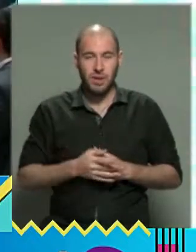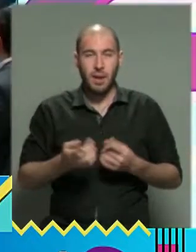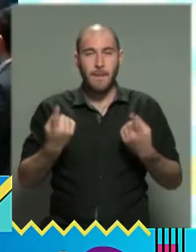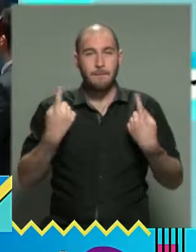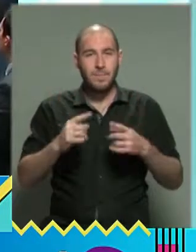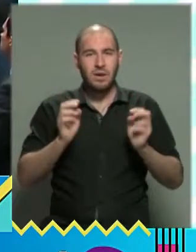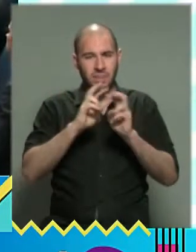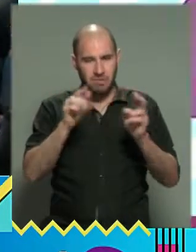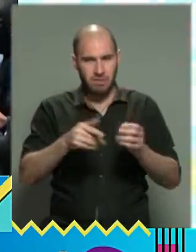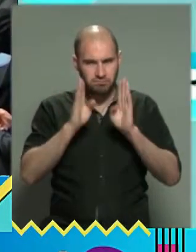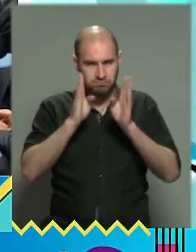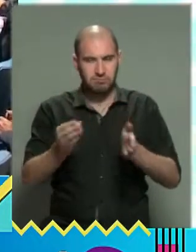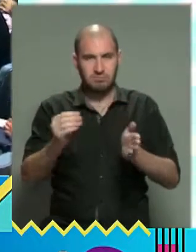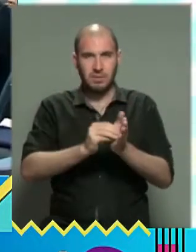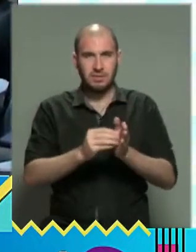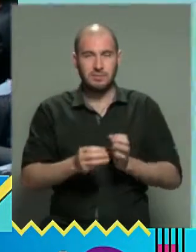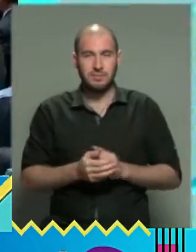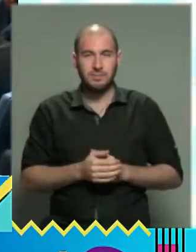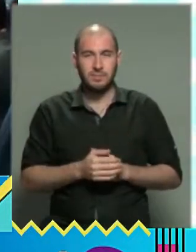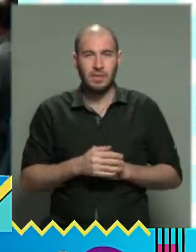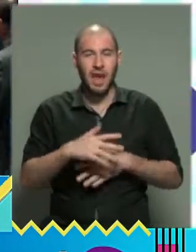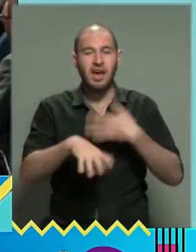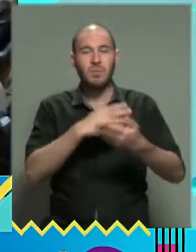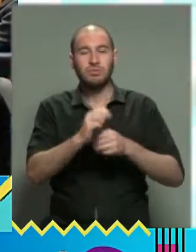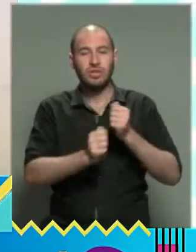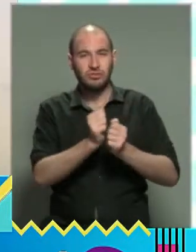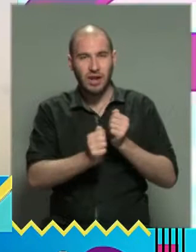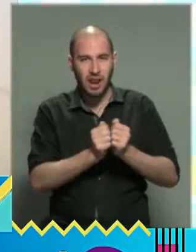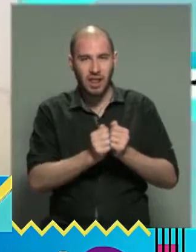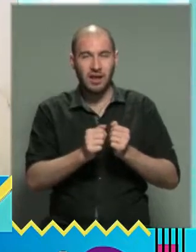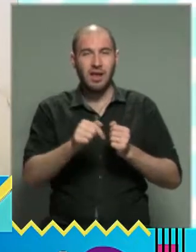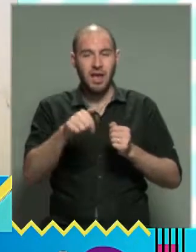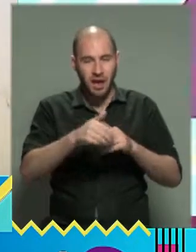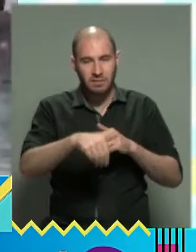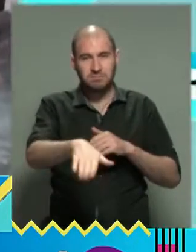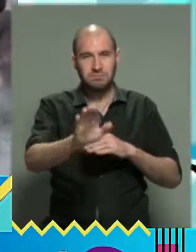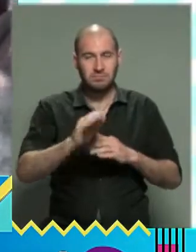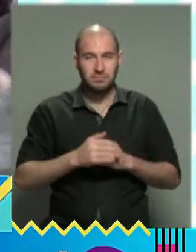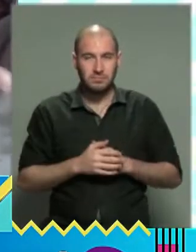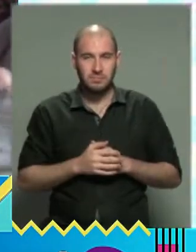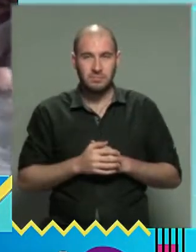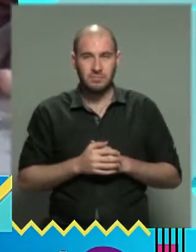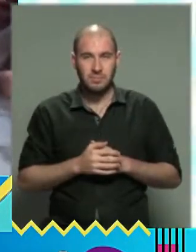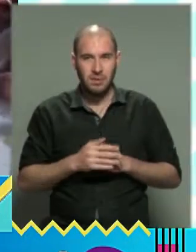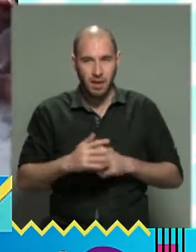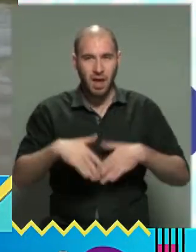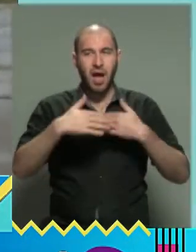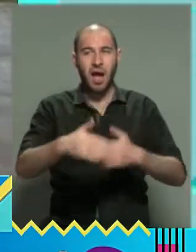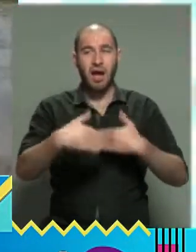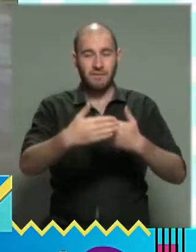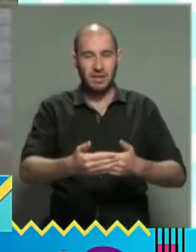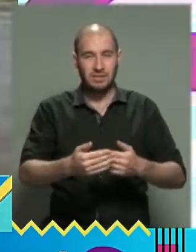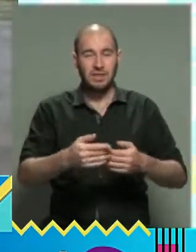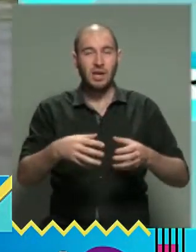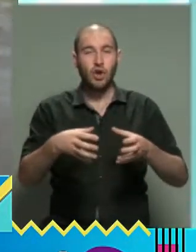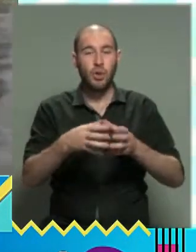no irme del tema, lo que quería agregar eso, es decir, la revolución industrial marca, digamos, de alguna forma, el avance del nacimiento